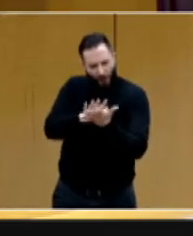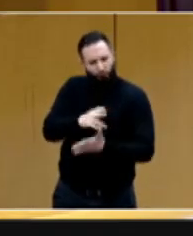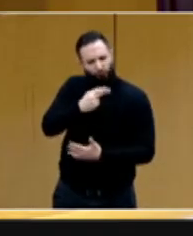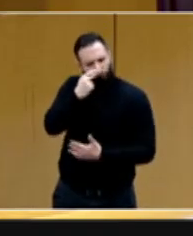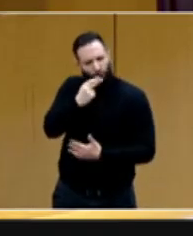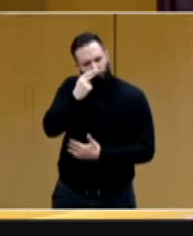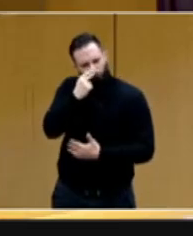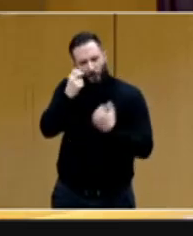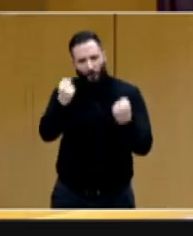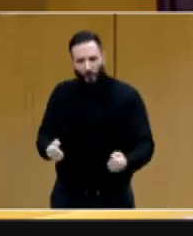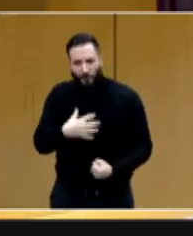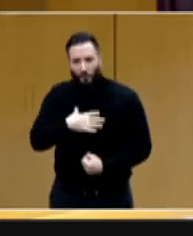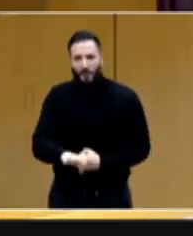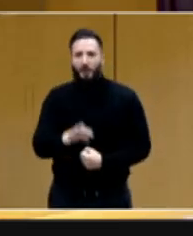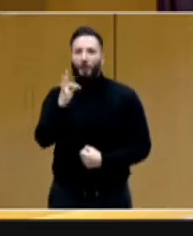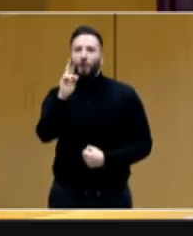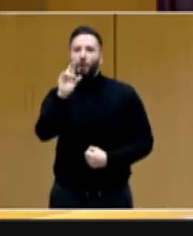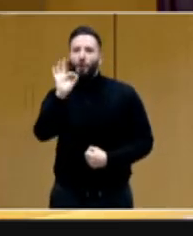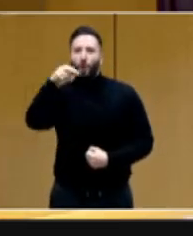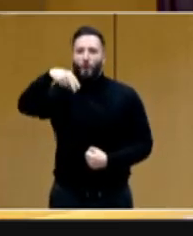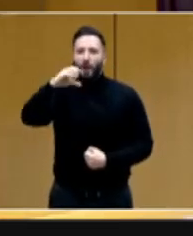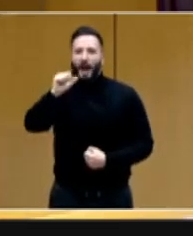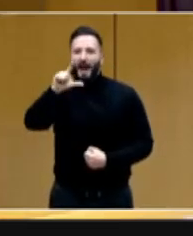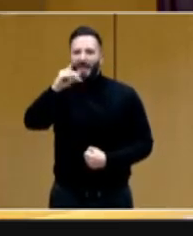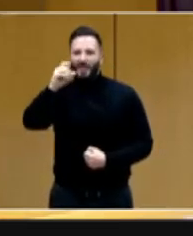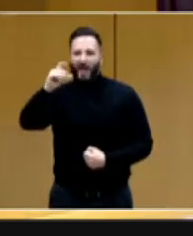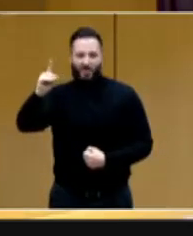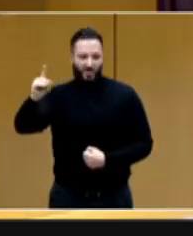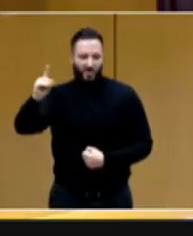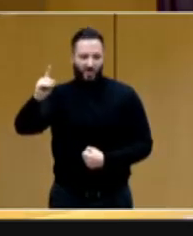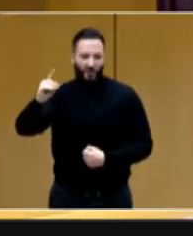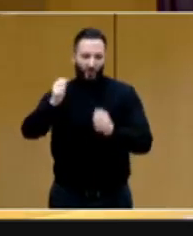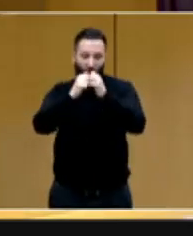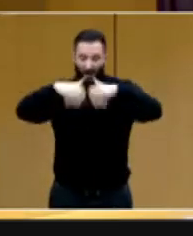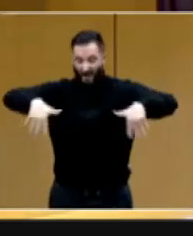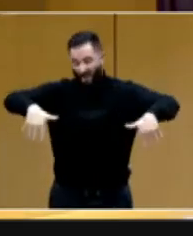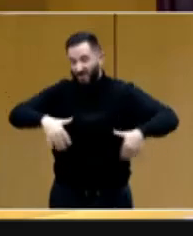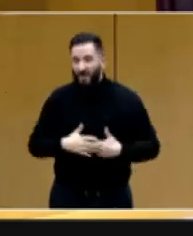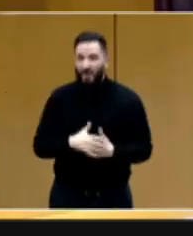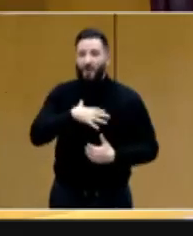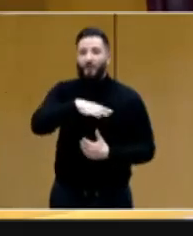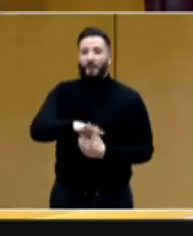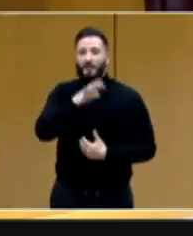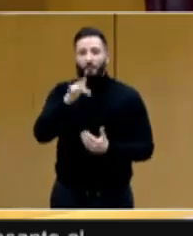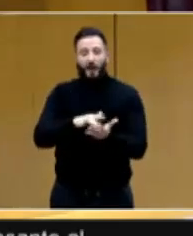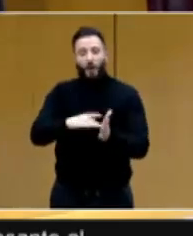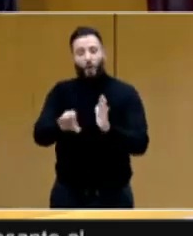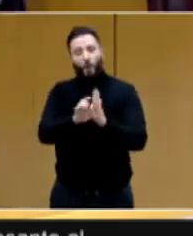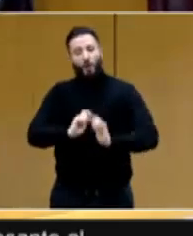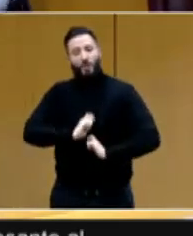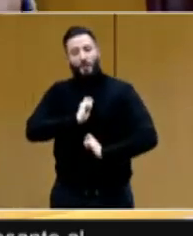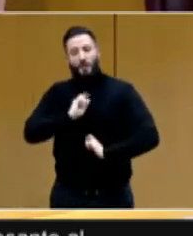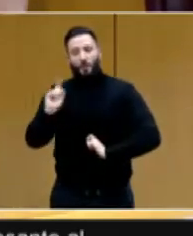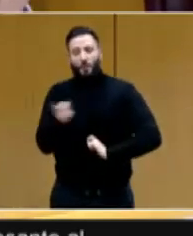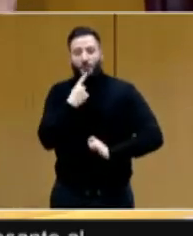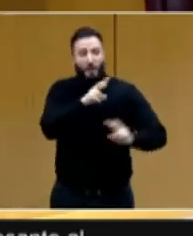troncalidad bien organizada no una troncalidad al estilo clásico en la que efectivamente todos los juristas de código civil decían anatema cuidado